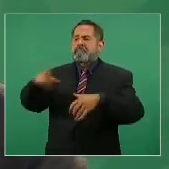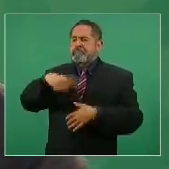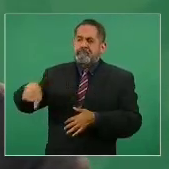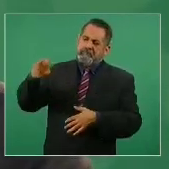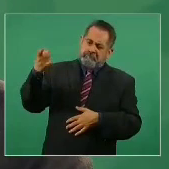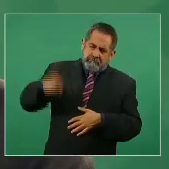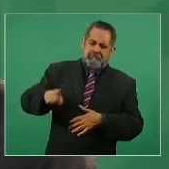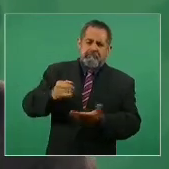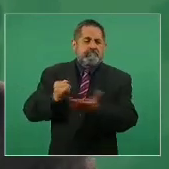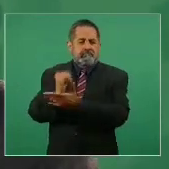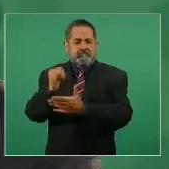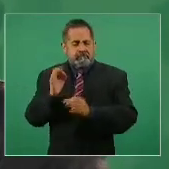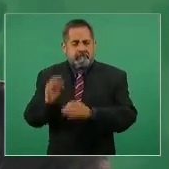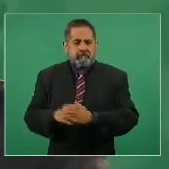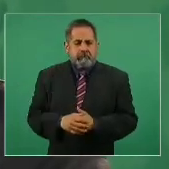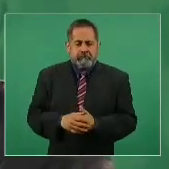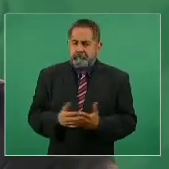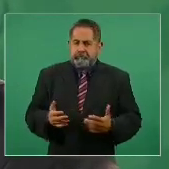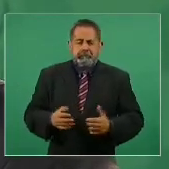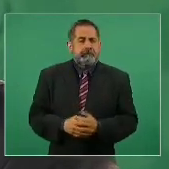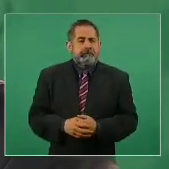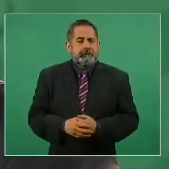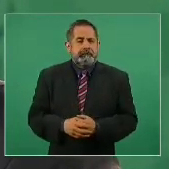decida. ¿Cómo es posible